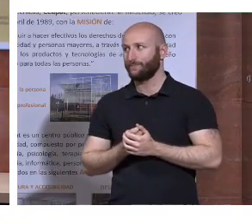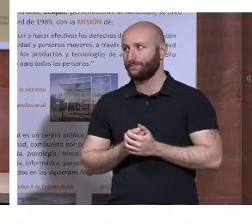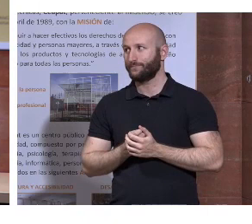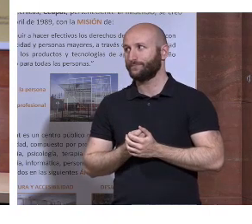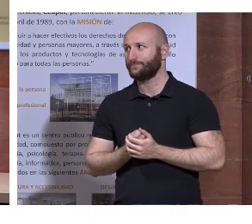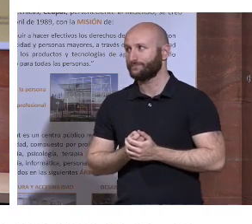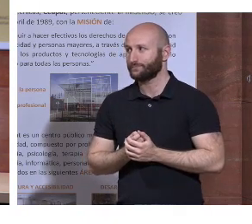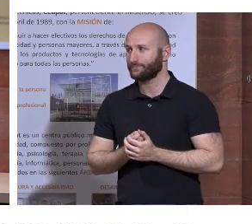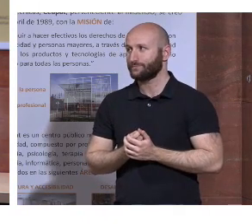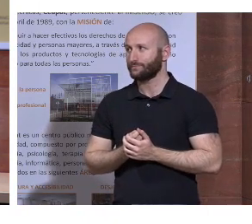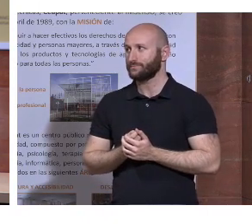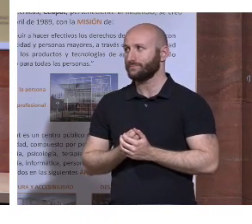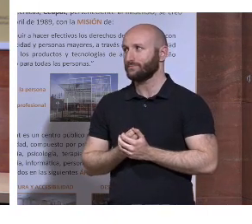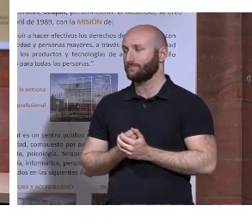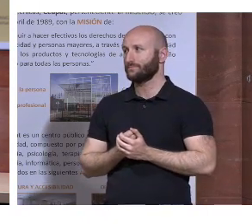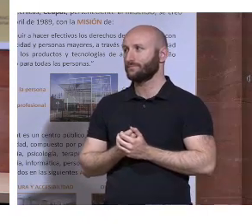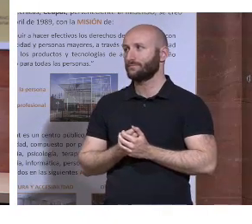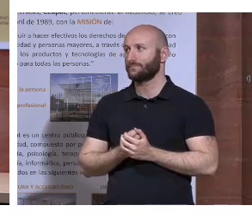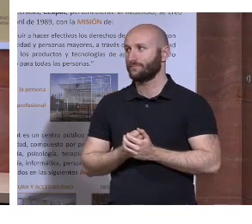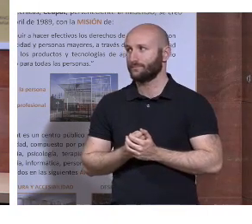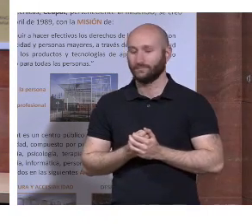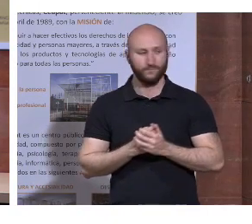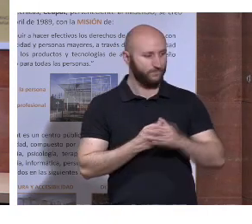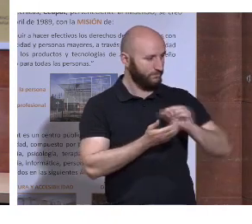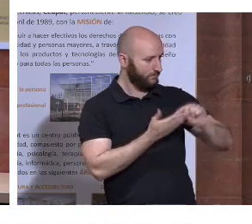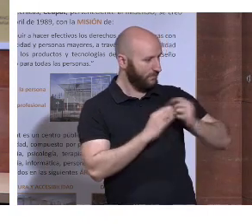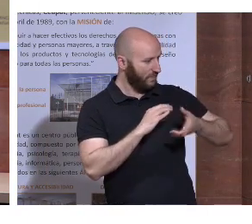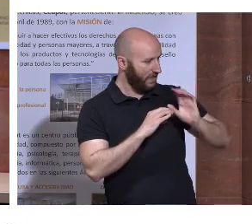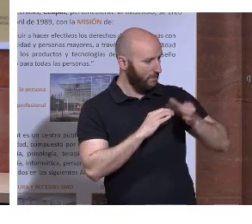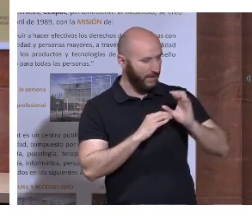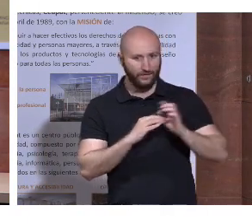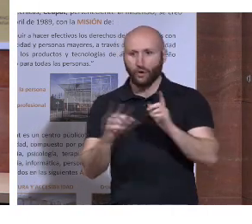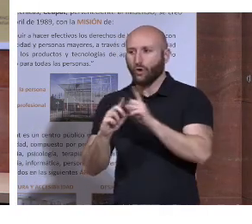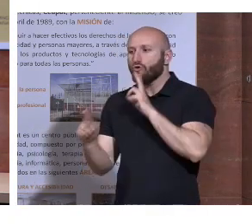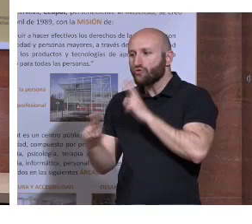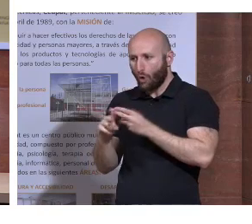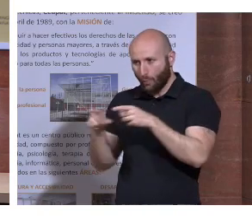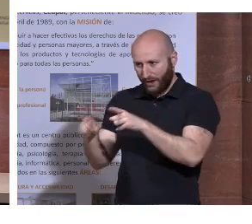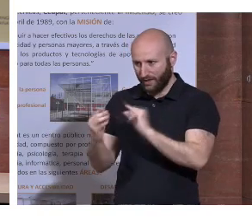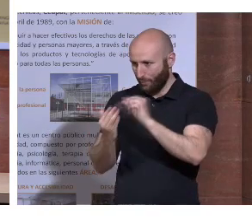¿Dónde quieras tú? Puedo ponerte a paz, ¿no? No, tú te pon tu nombre,